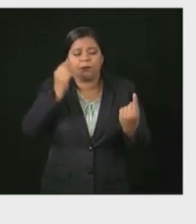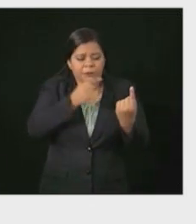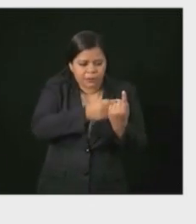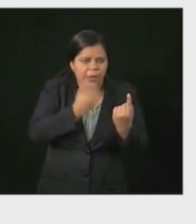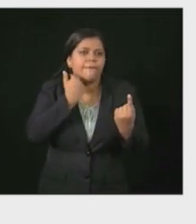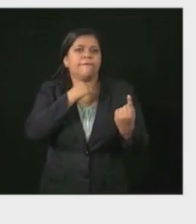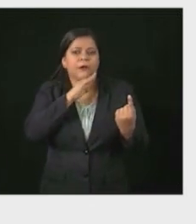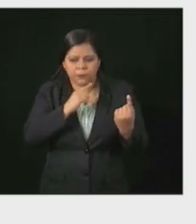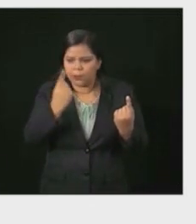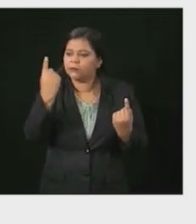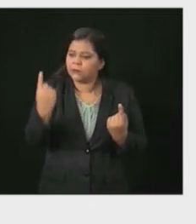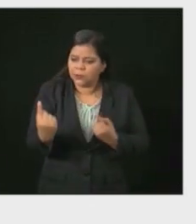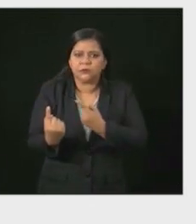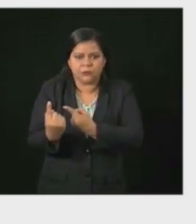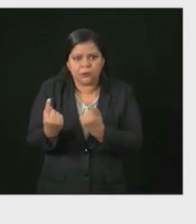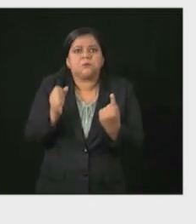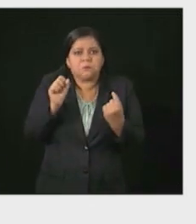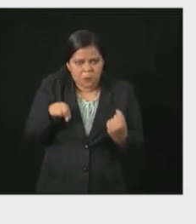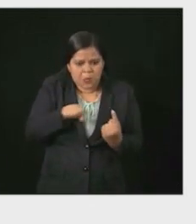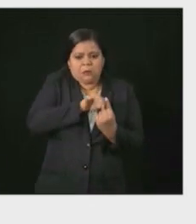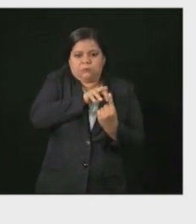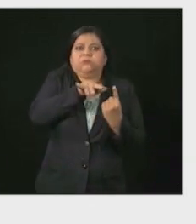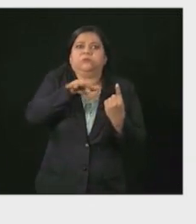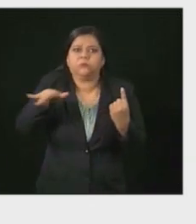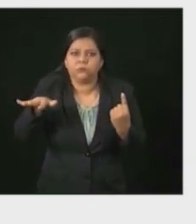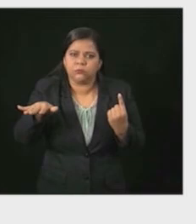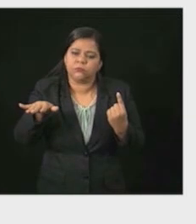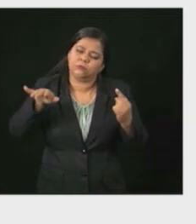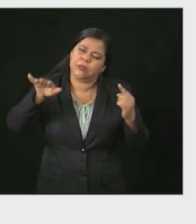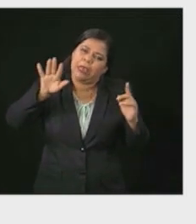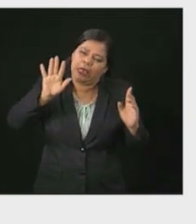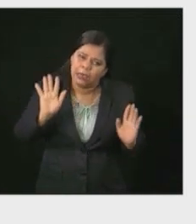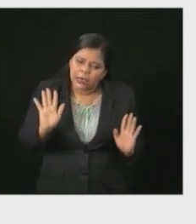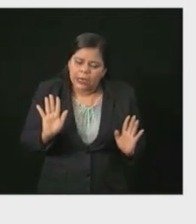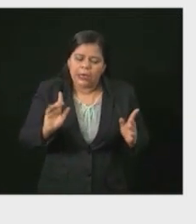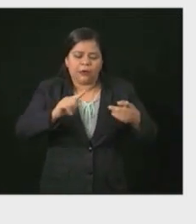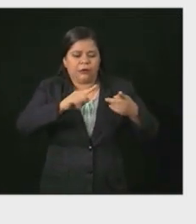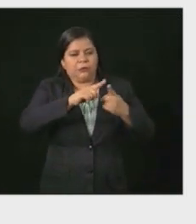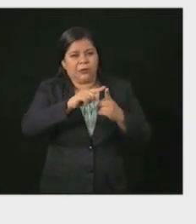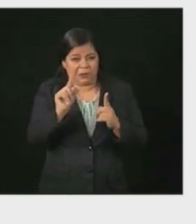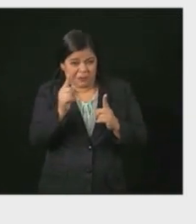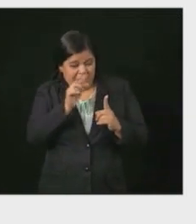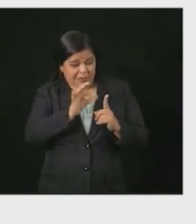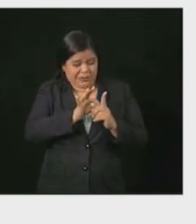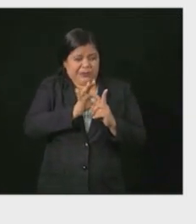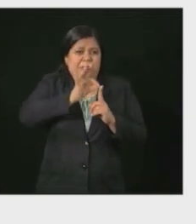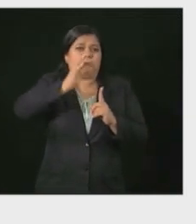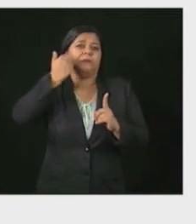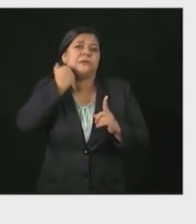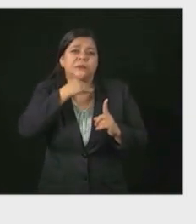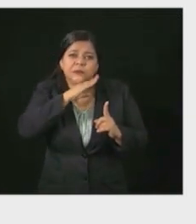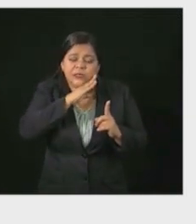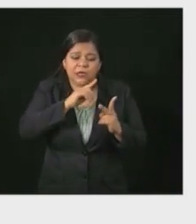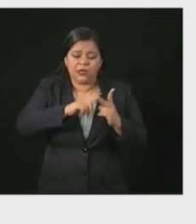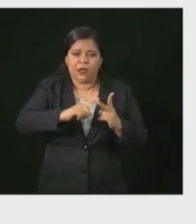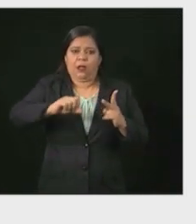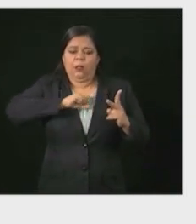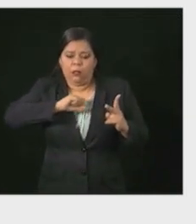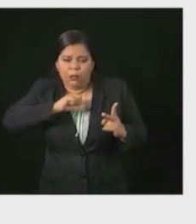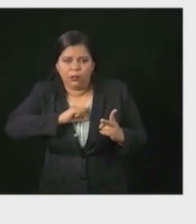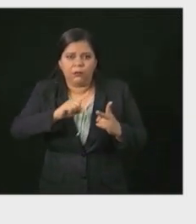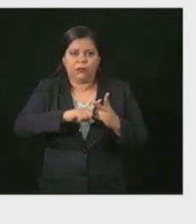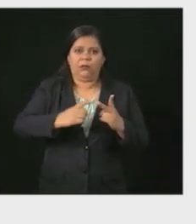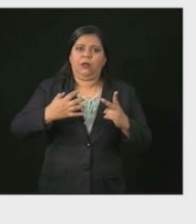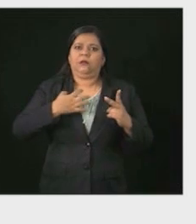portador, se sabe que puede transmitirse de persona a persona. Entre algunos de los síntomas se pueden mencionar fiebre,